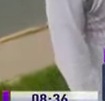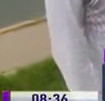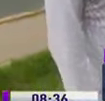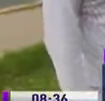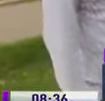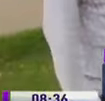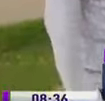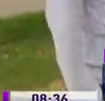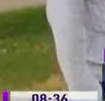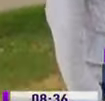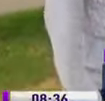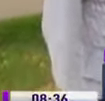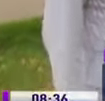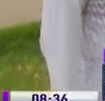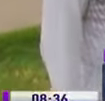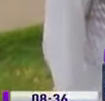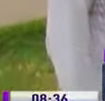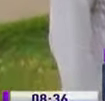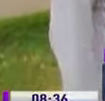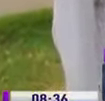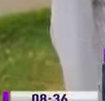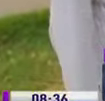¿Y le gusta que lo esquen la pancita?